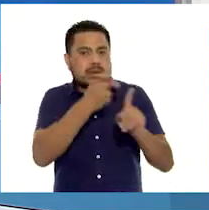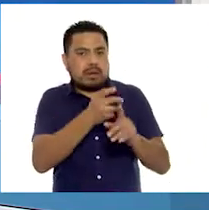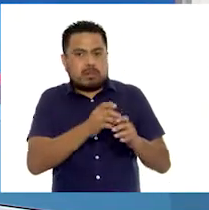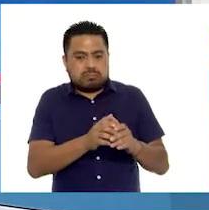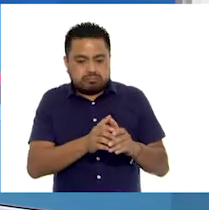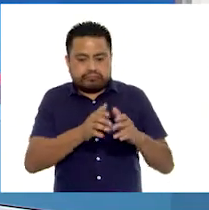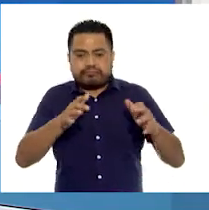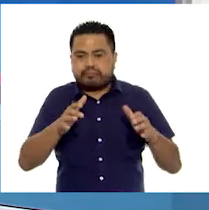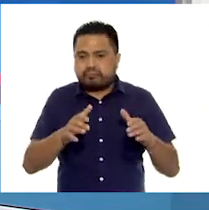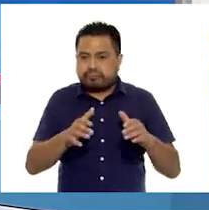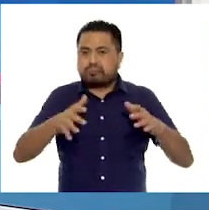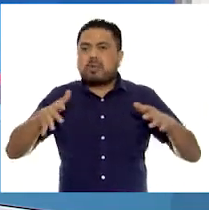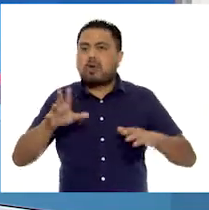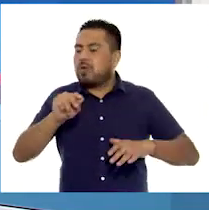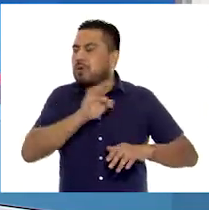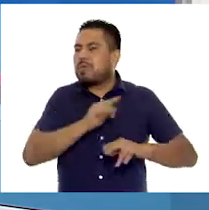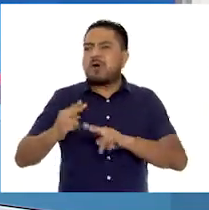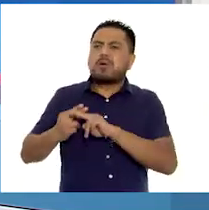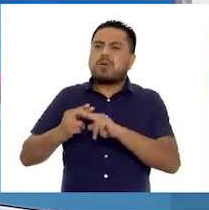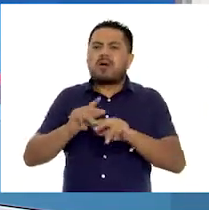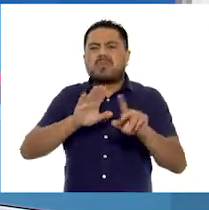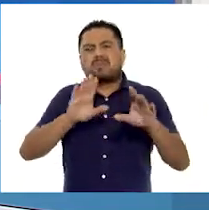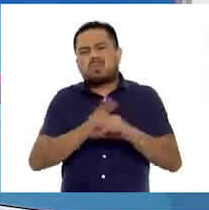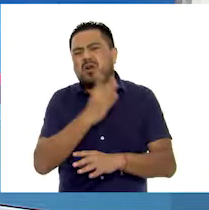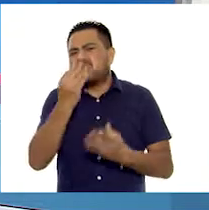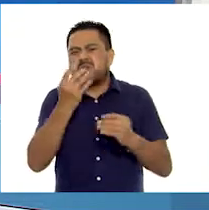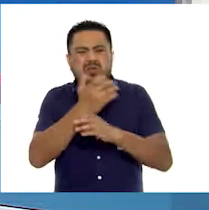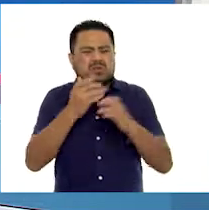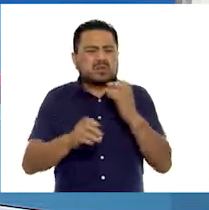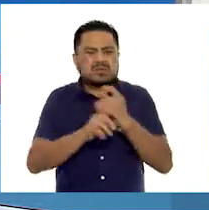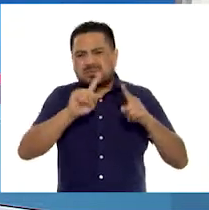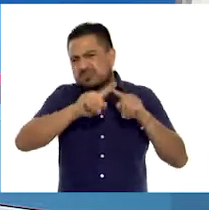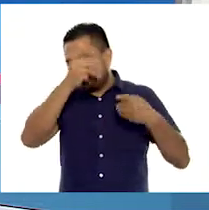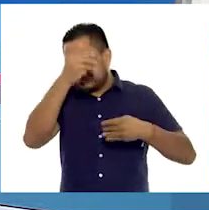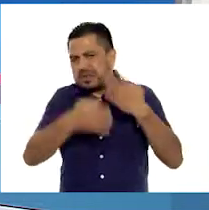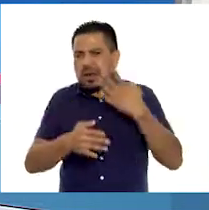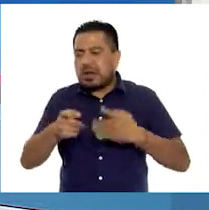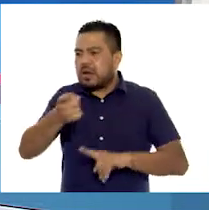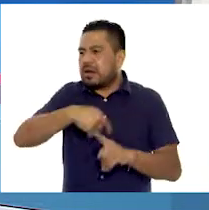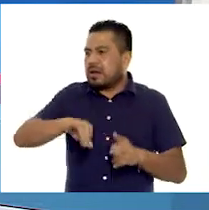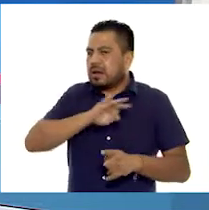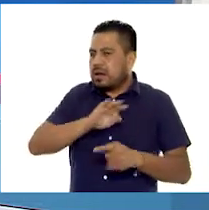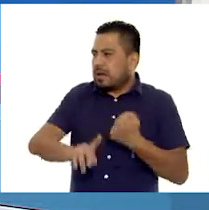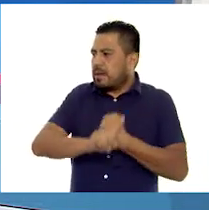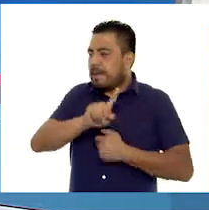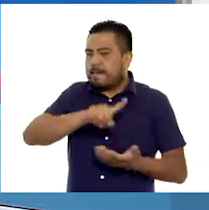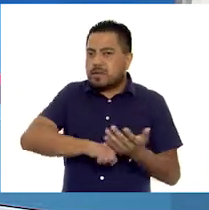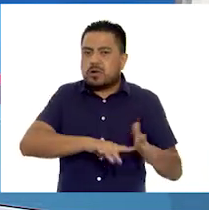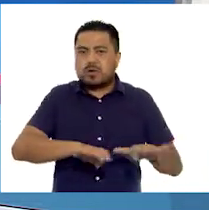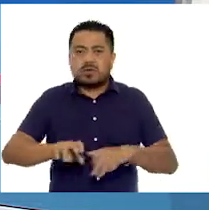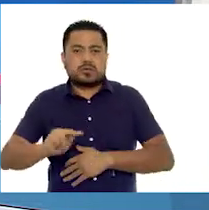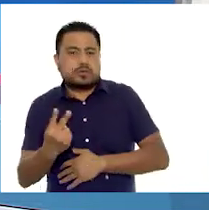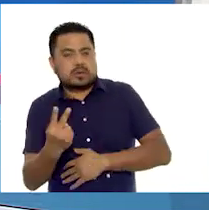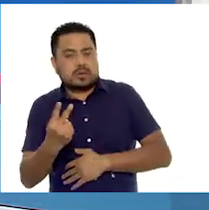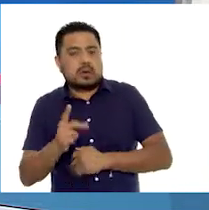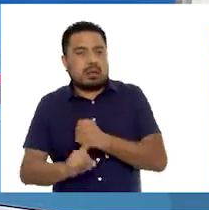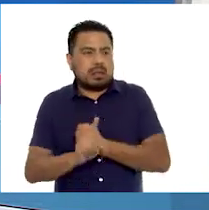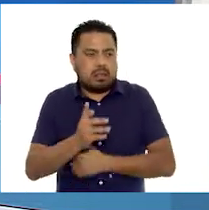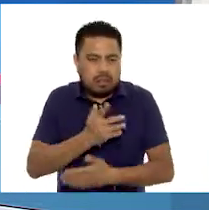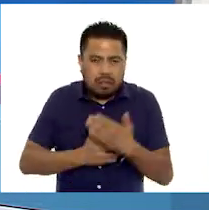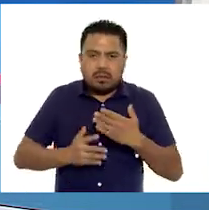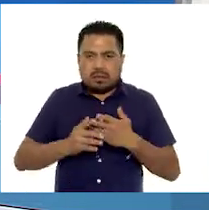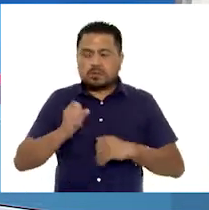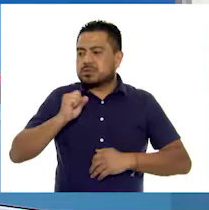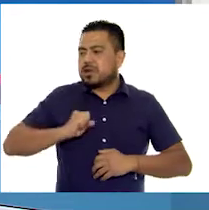no pudo mantenerse por diversos factores los cuales terminaron por hacer crisis en 1982 el